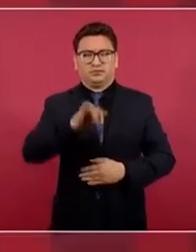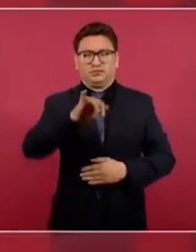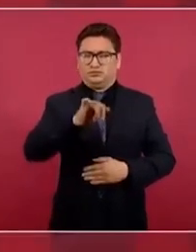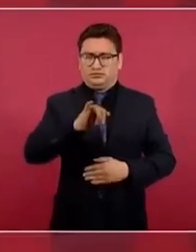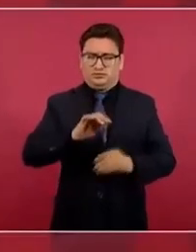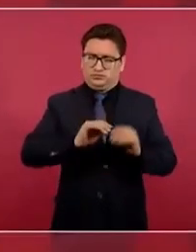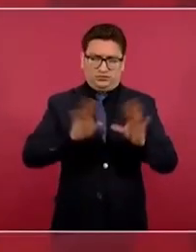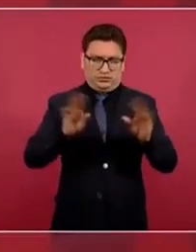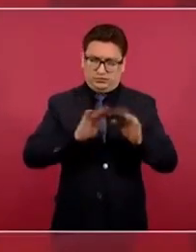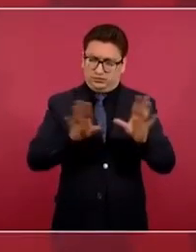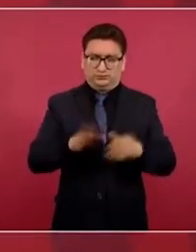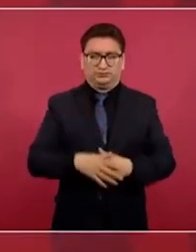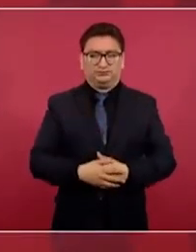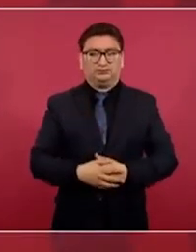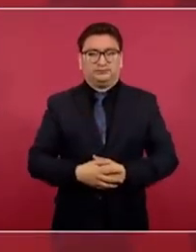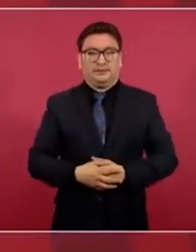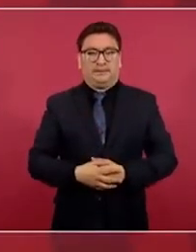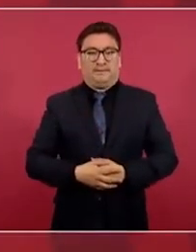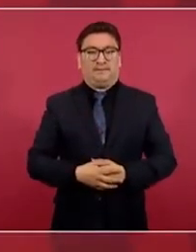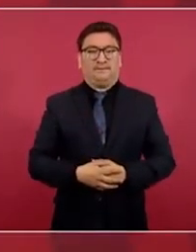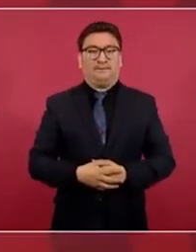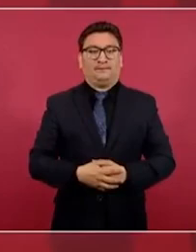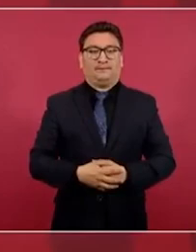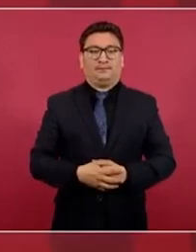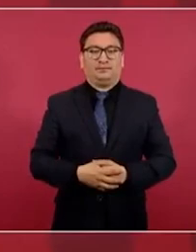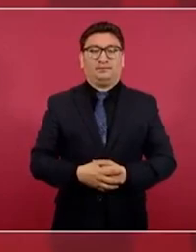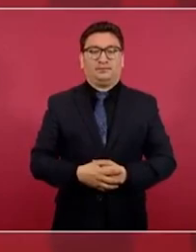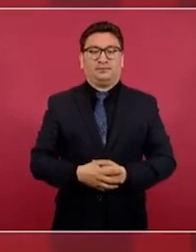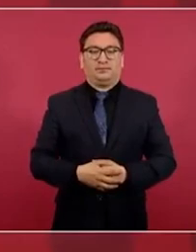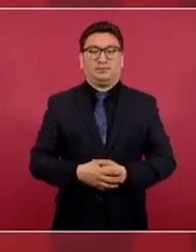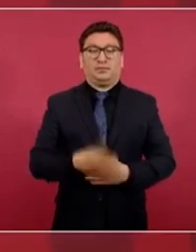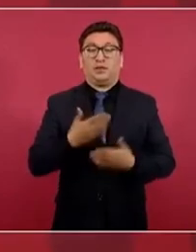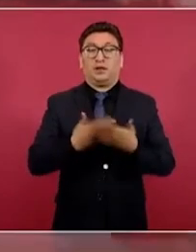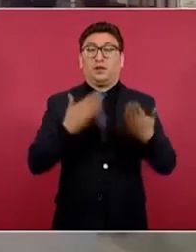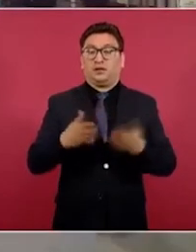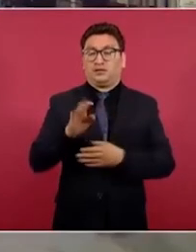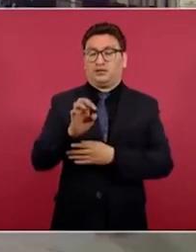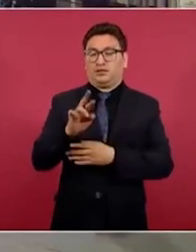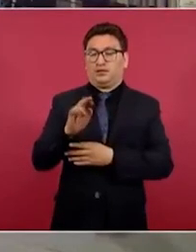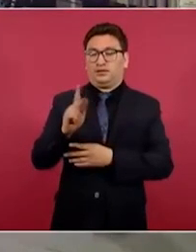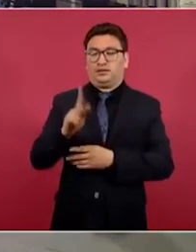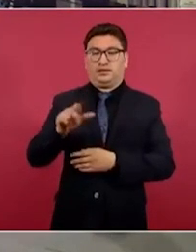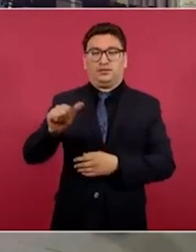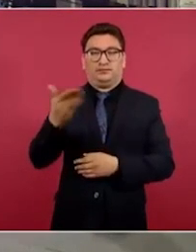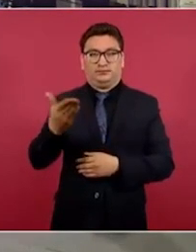sí, cómo no. Vamos con Erika.